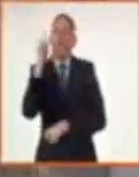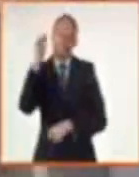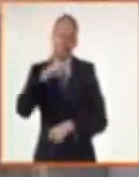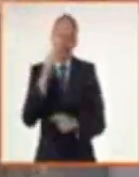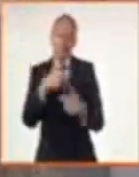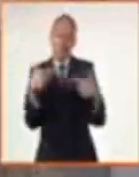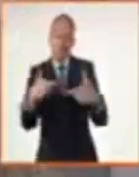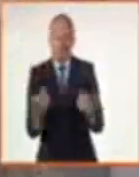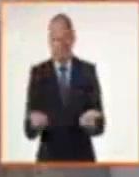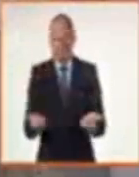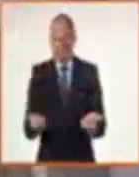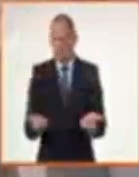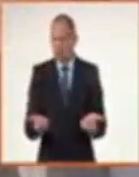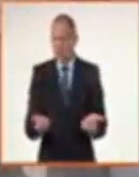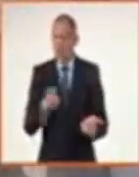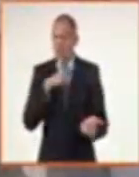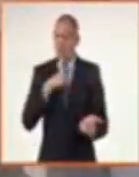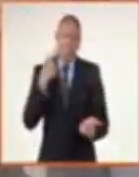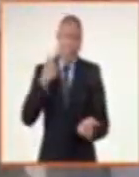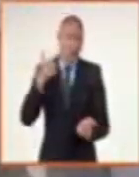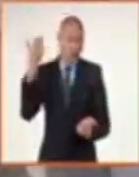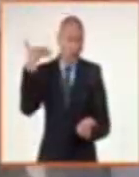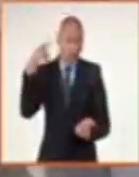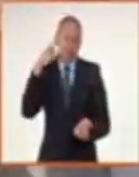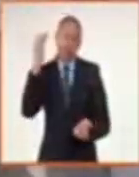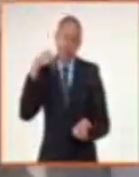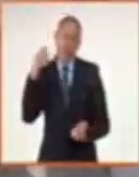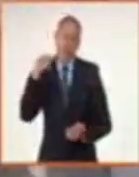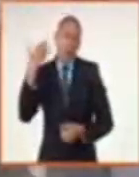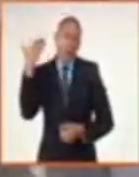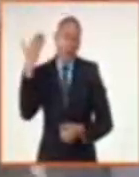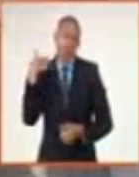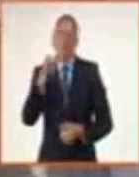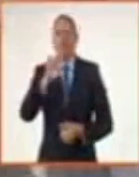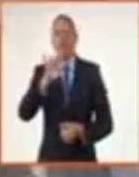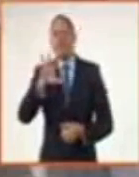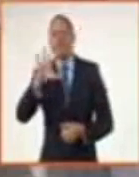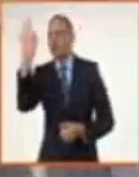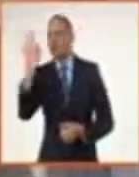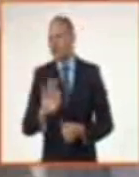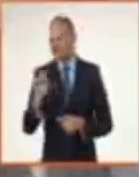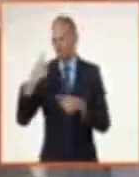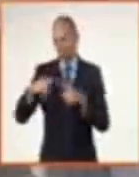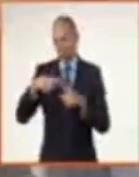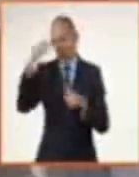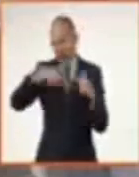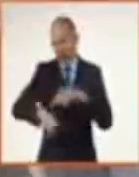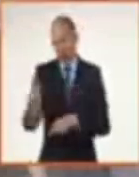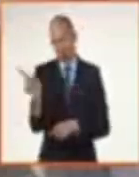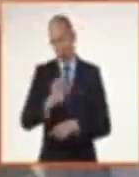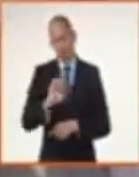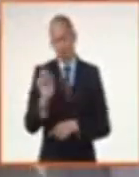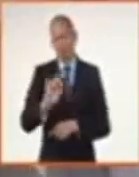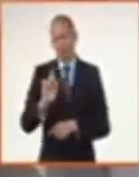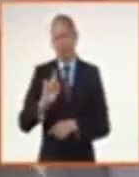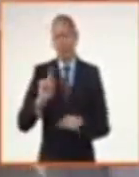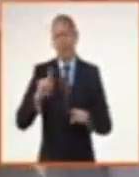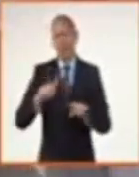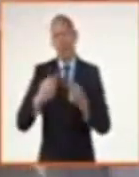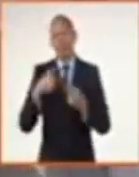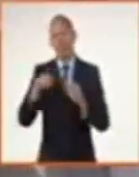partes de nuestra vida, que de nuestra vida como revolución, en que había otras circunstancias en el país, por